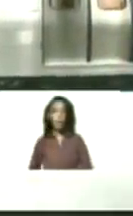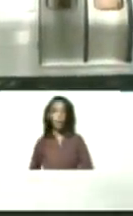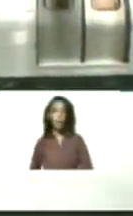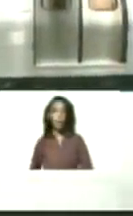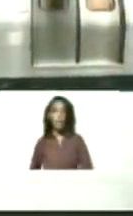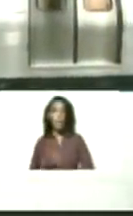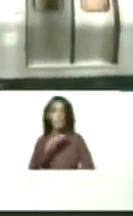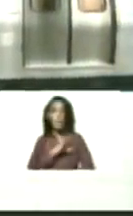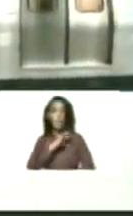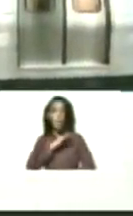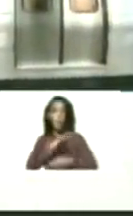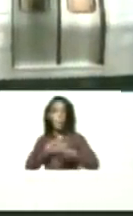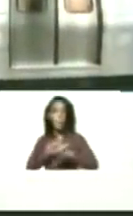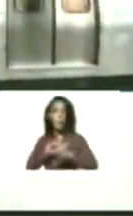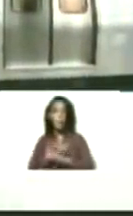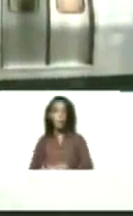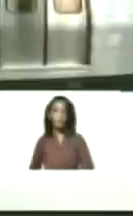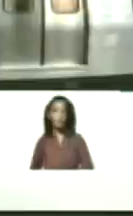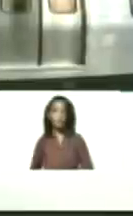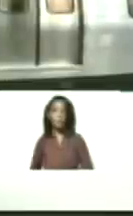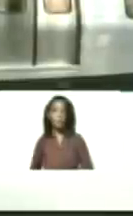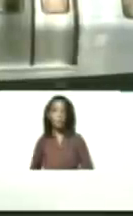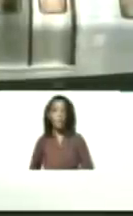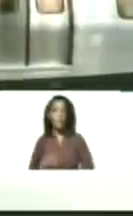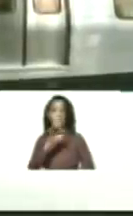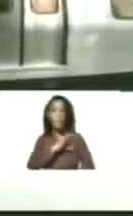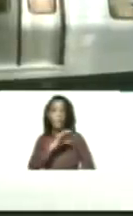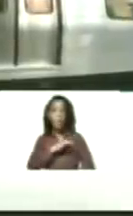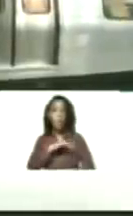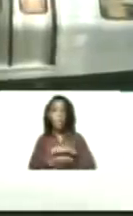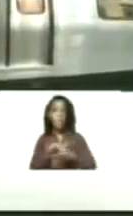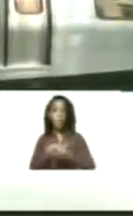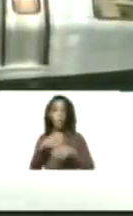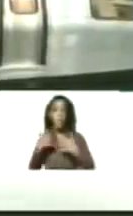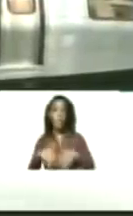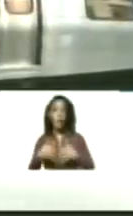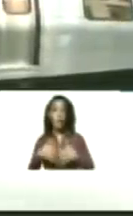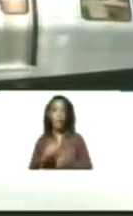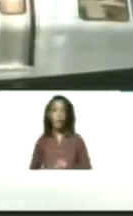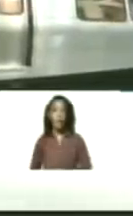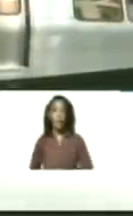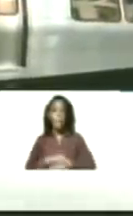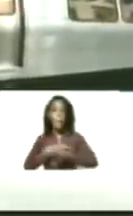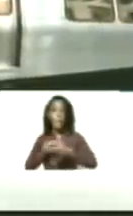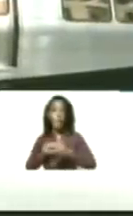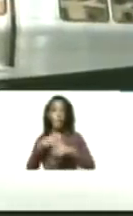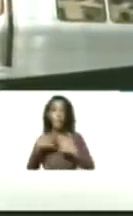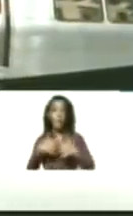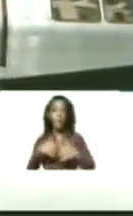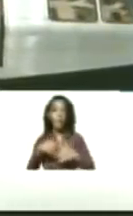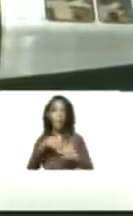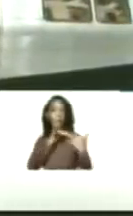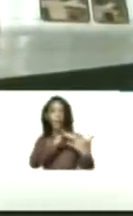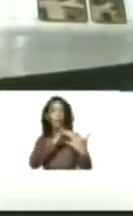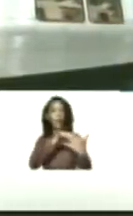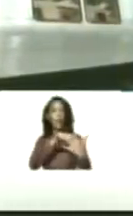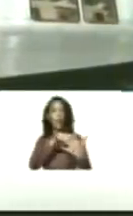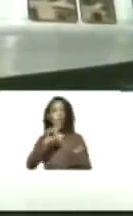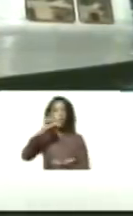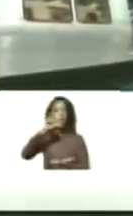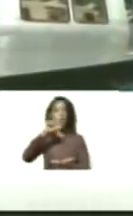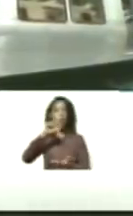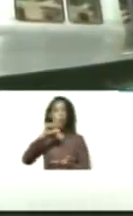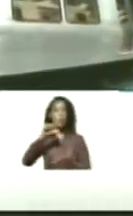Señora ministra, señor ministro de Industria que está aquí, ministro de Industria viene de la guerra de Siria, fue embajador en